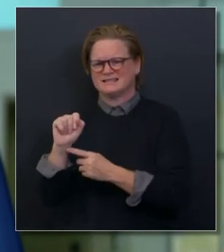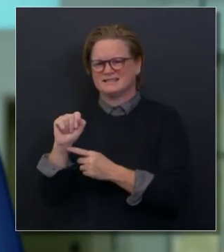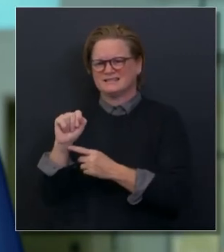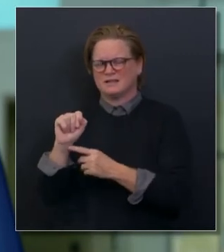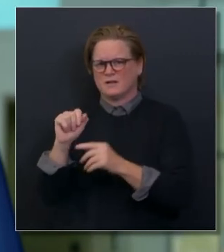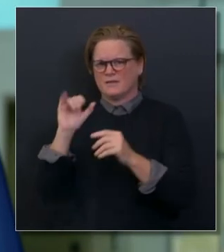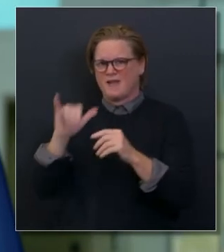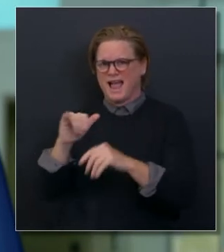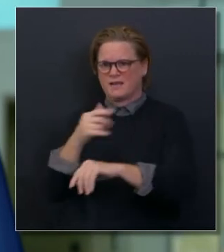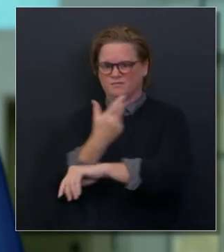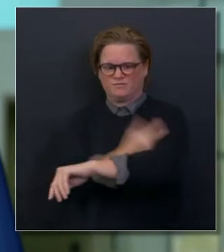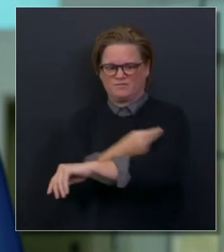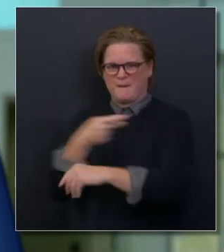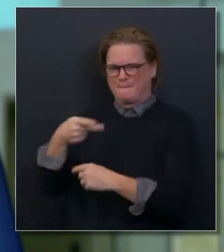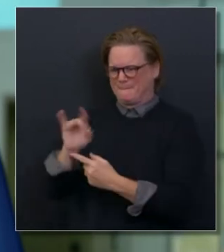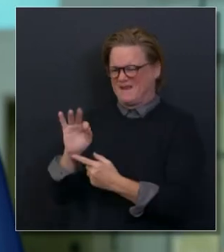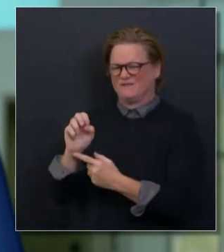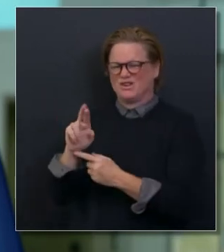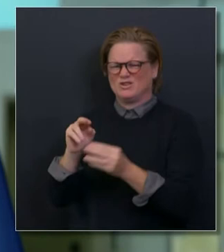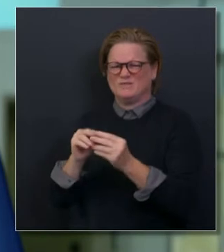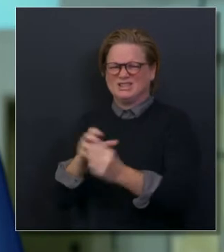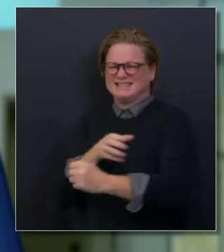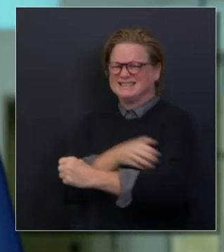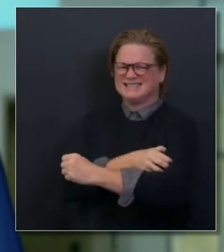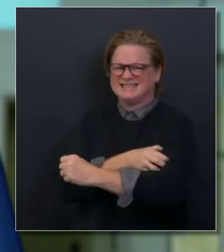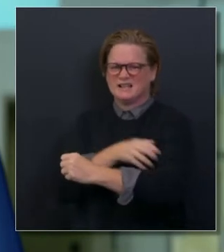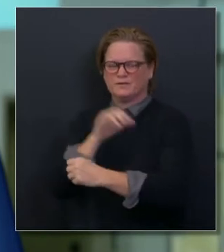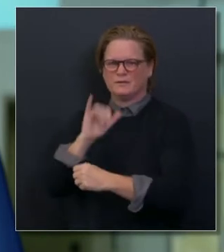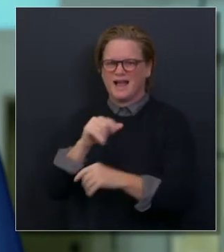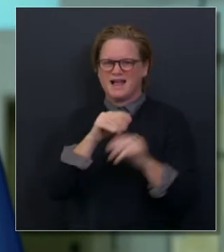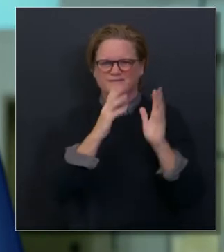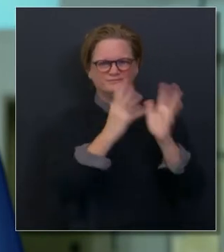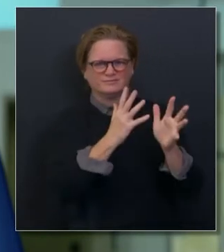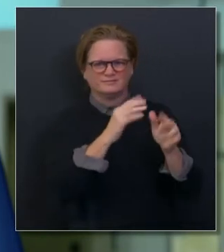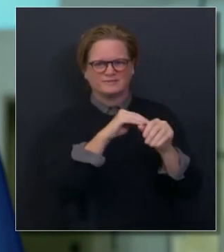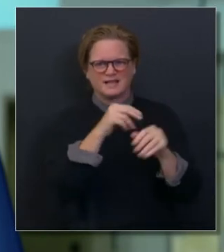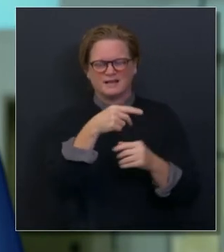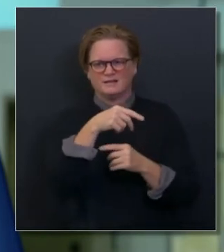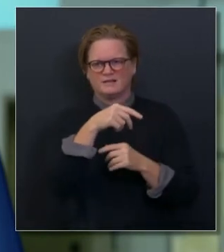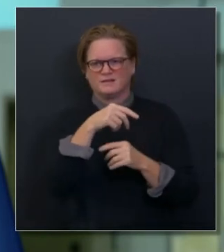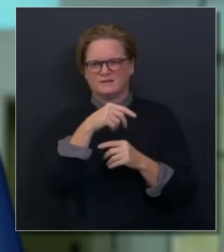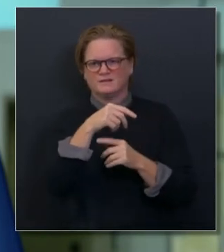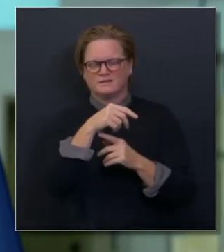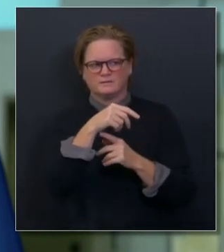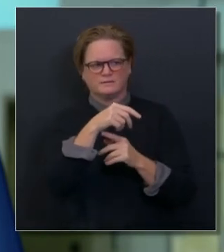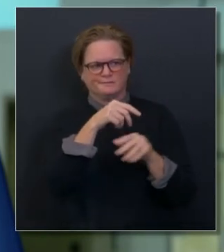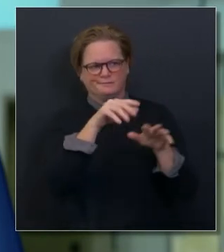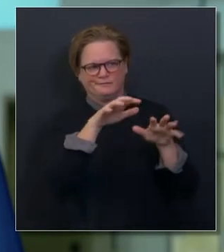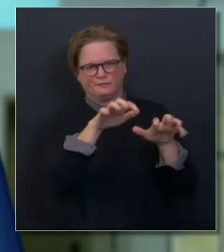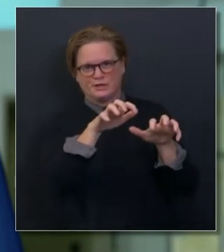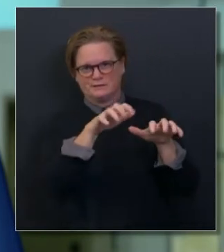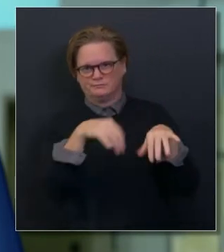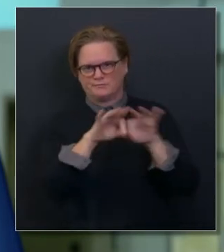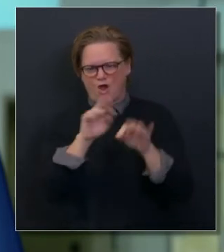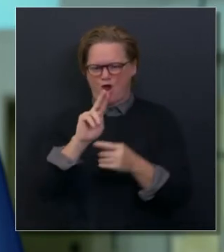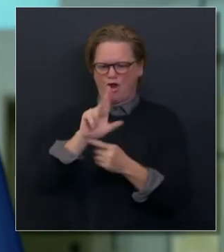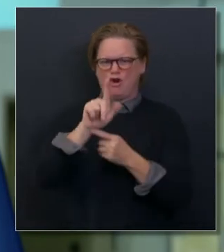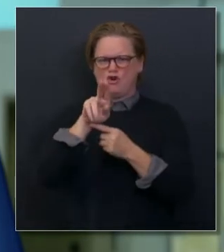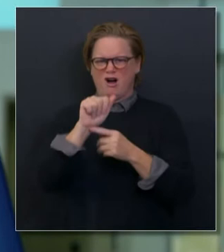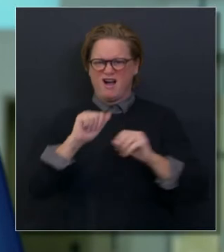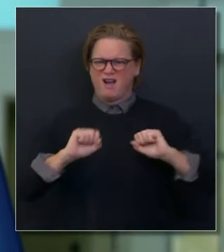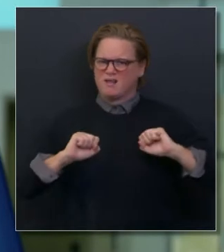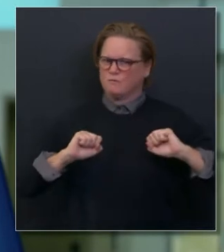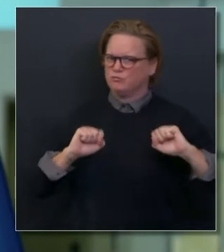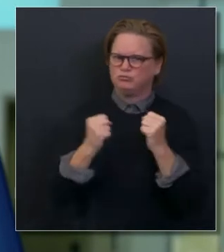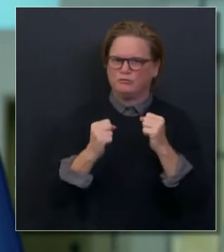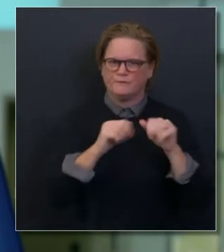almacenaje criogénico. Así que muchos se preguntan si habrá desperdicio de vacunas, si habrá